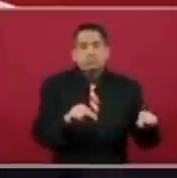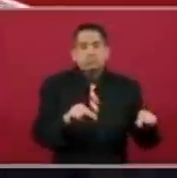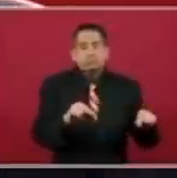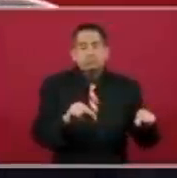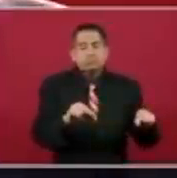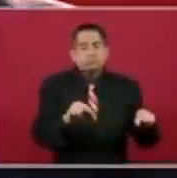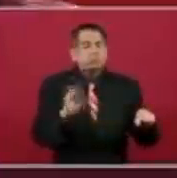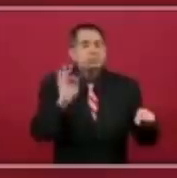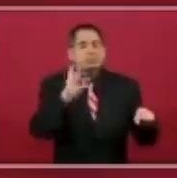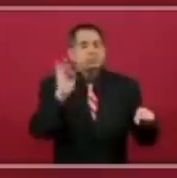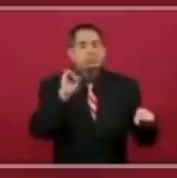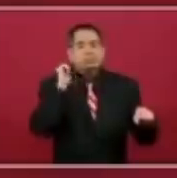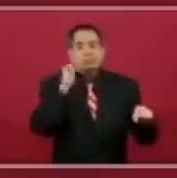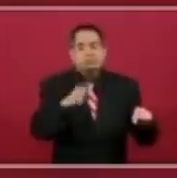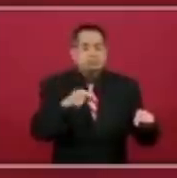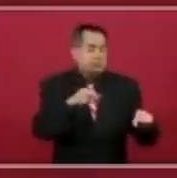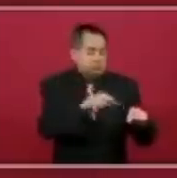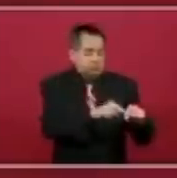hay